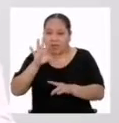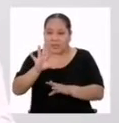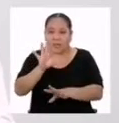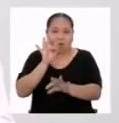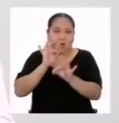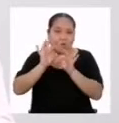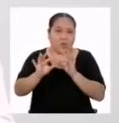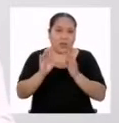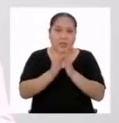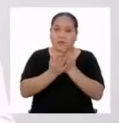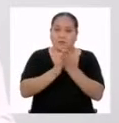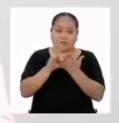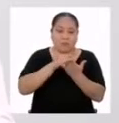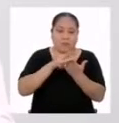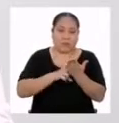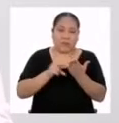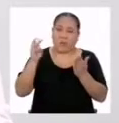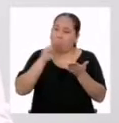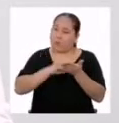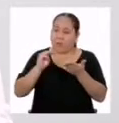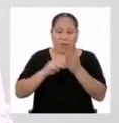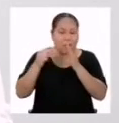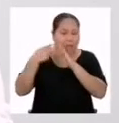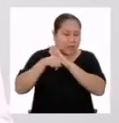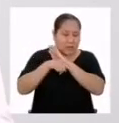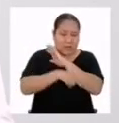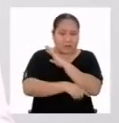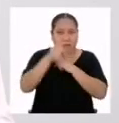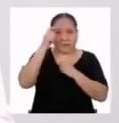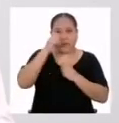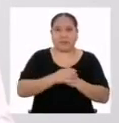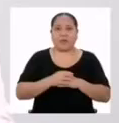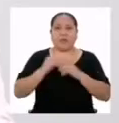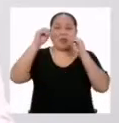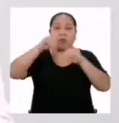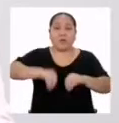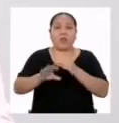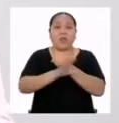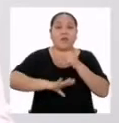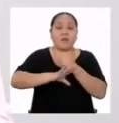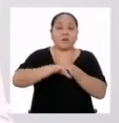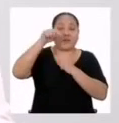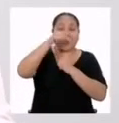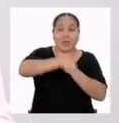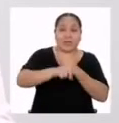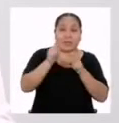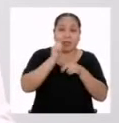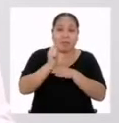más complejos. Lo que estamos haciendo hoy es sentar las bases para que esta tarea